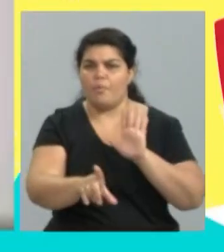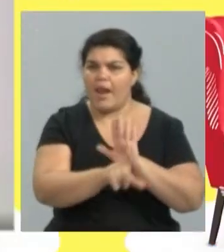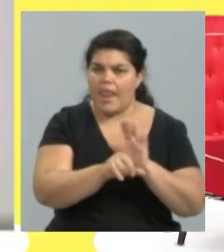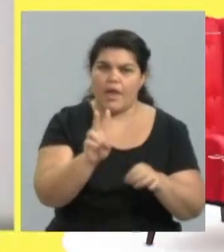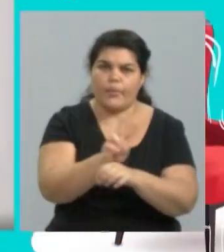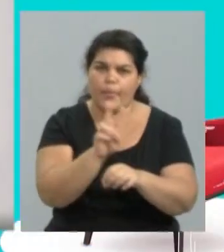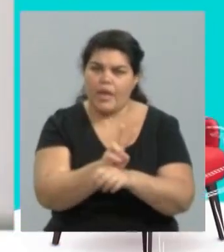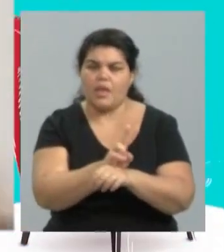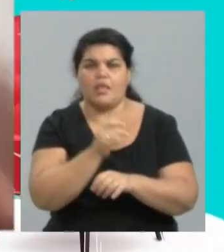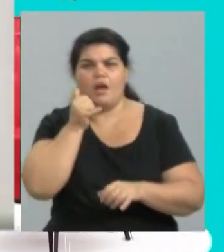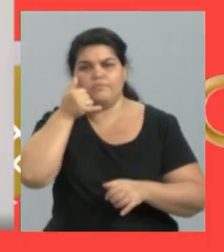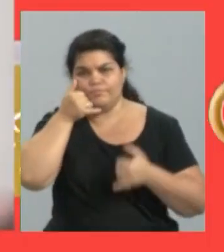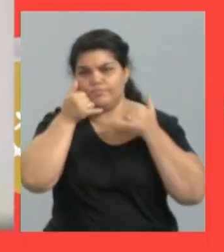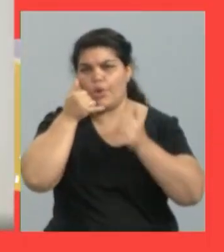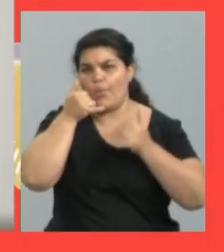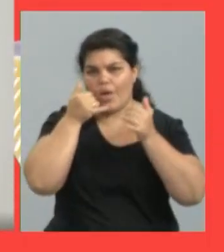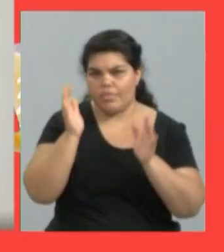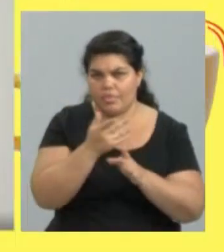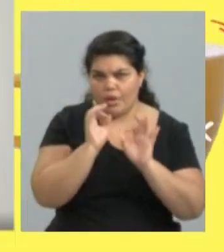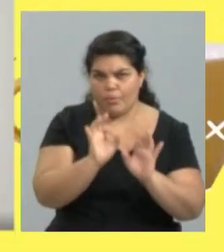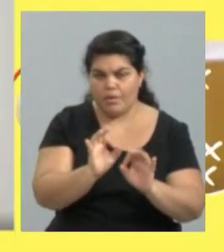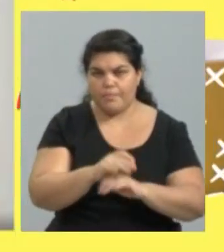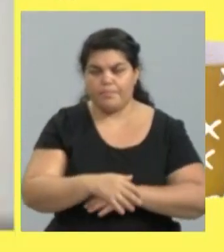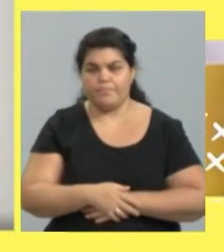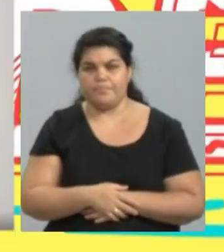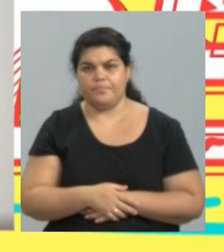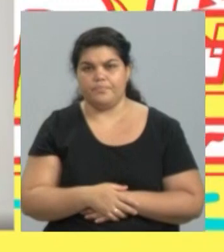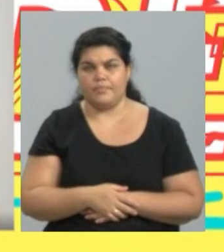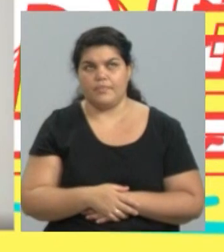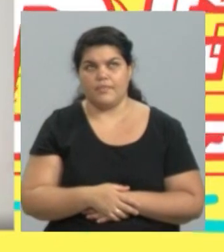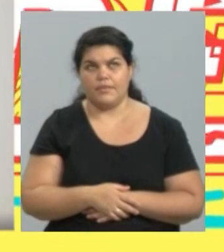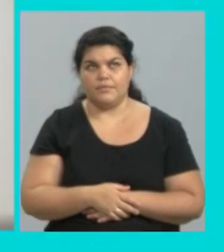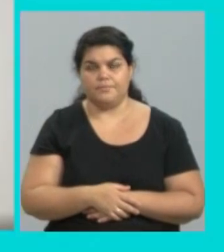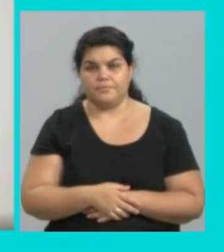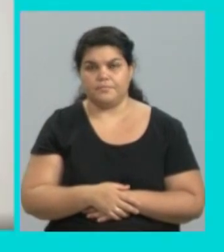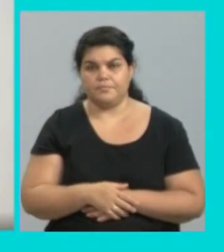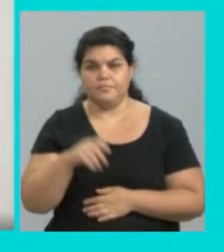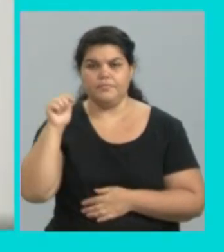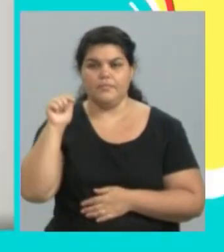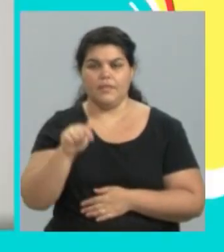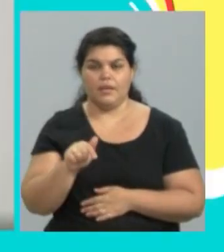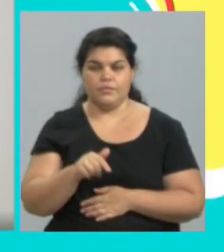a las personas. Esto, digamos, más que nada tiene que ver